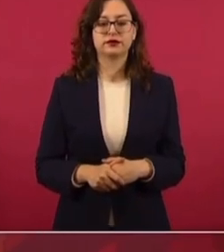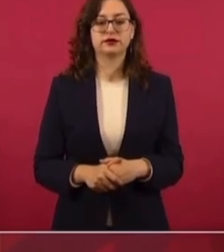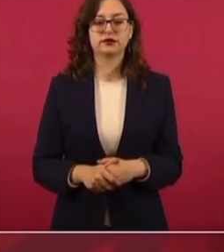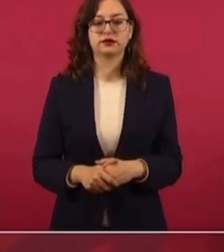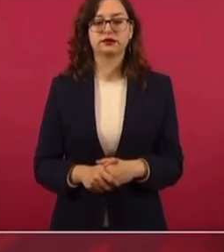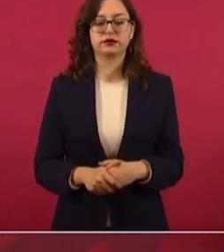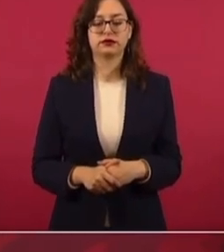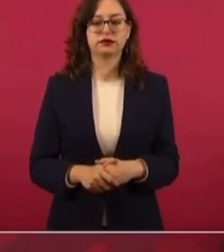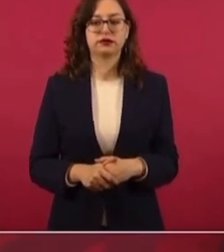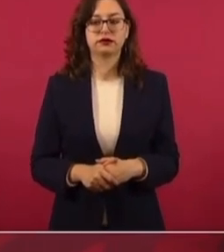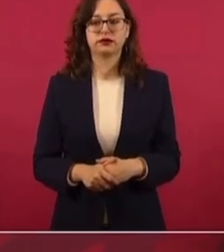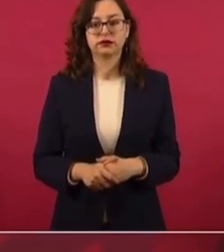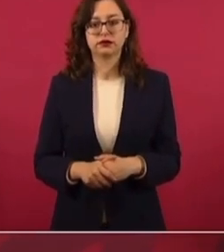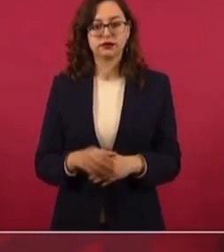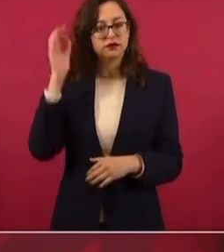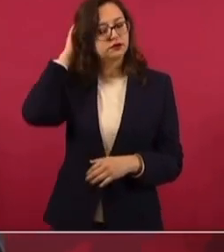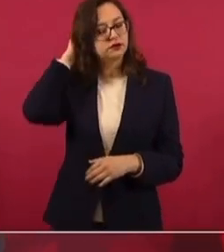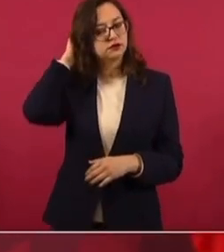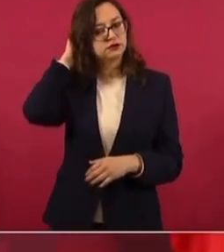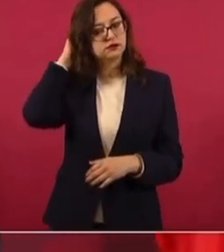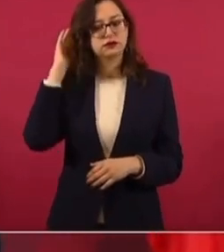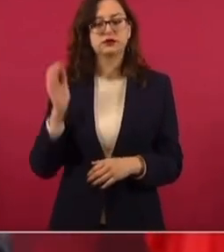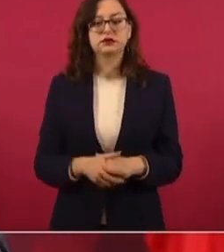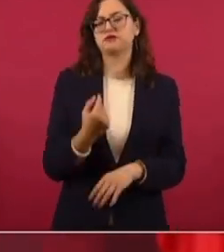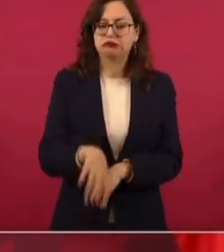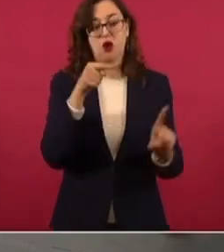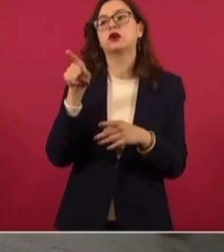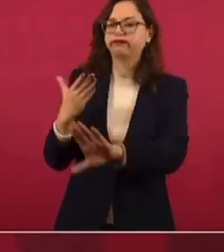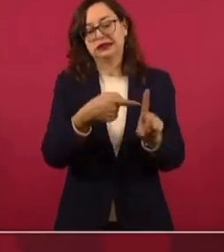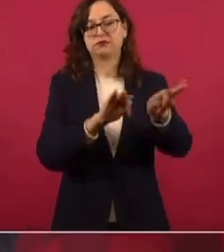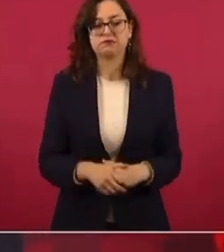amigo que estimo mucho, pero conservador,